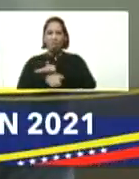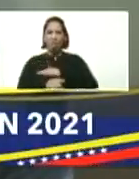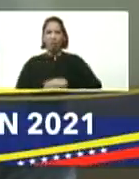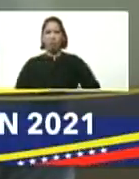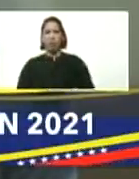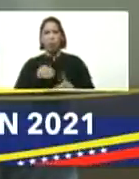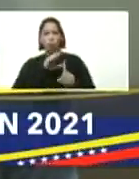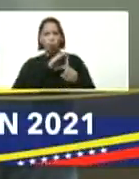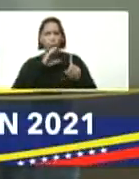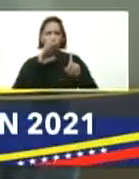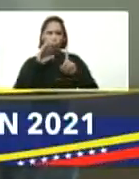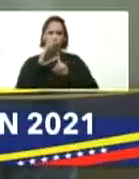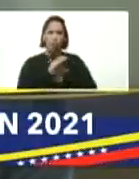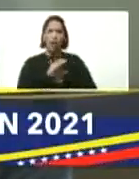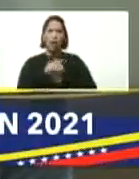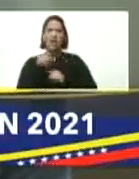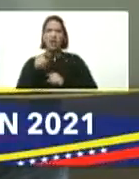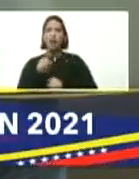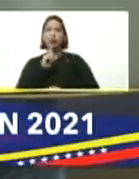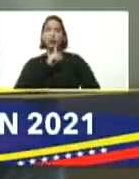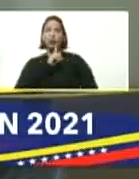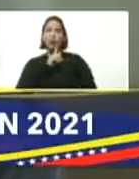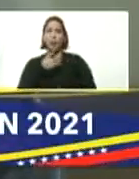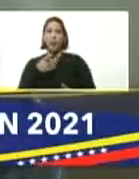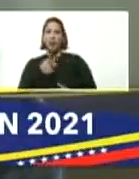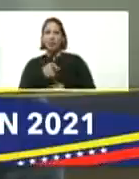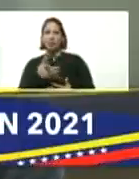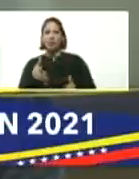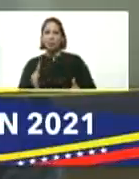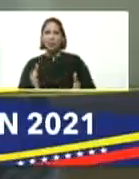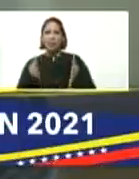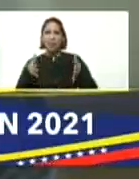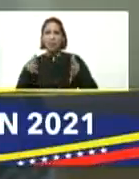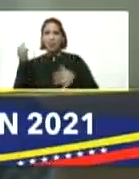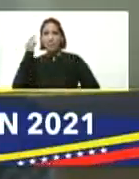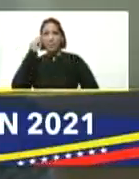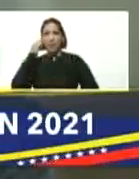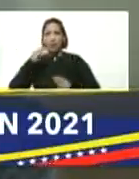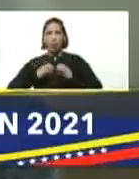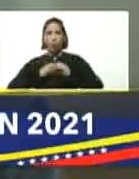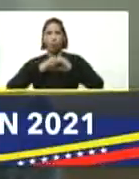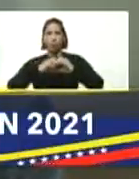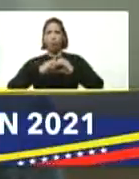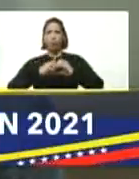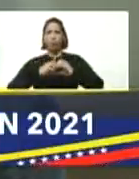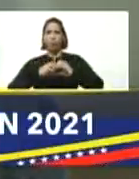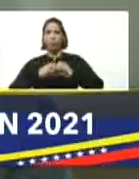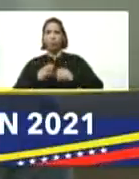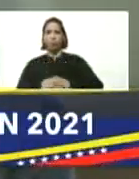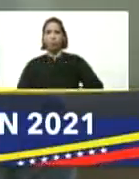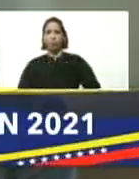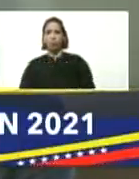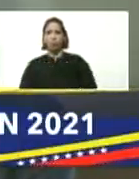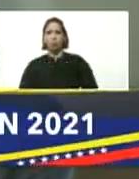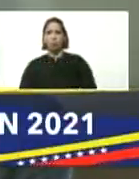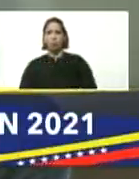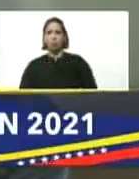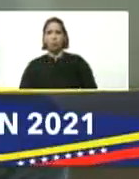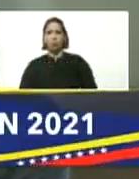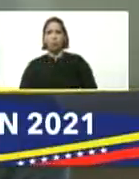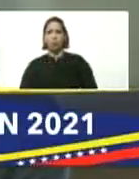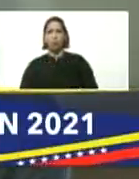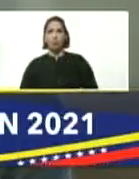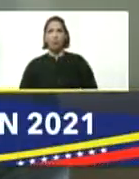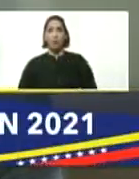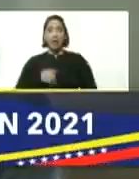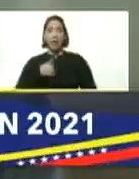cultural. Ellos llaman eso ganarse las mentes y los corazones de los colonizados. Y eso lo están haciendo